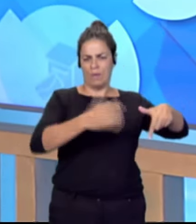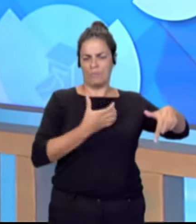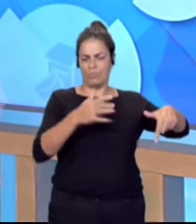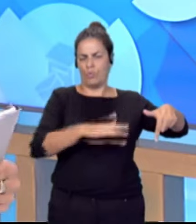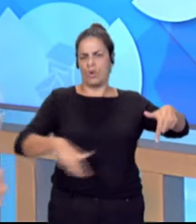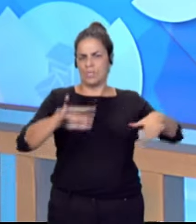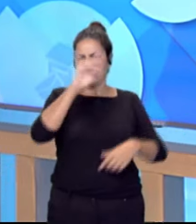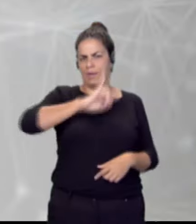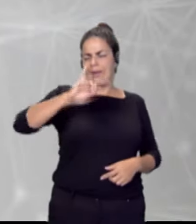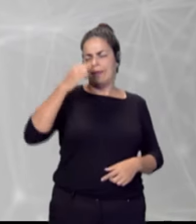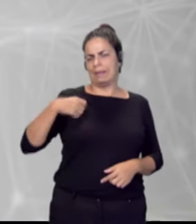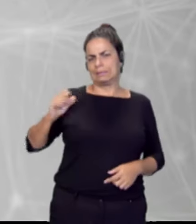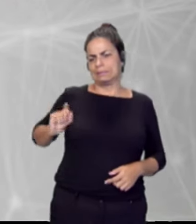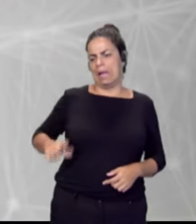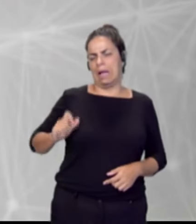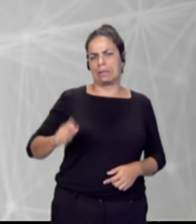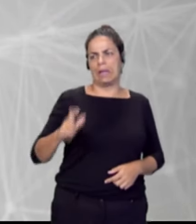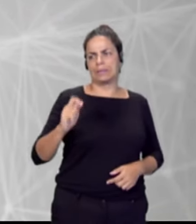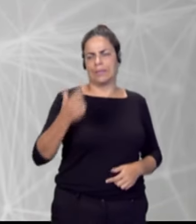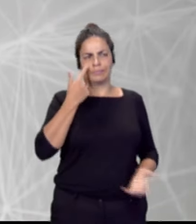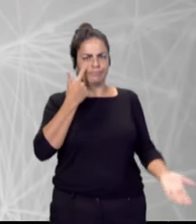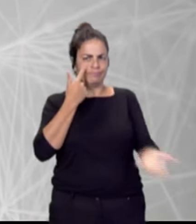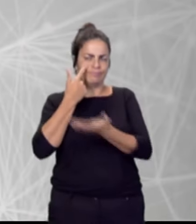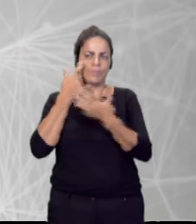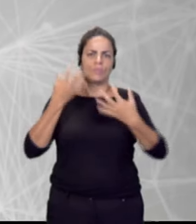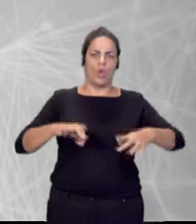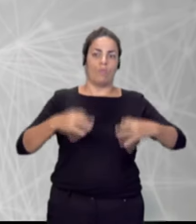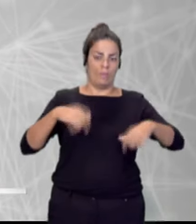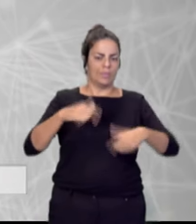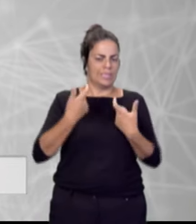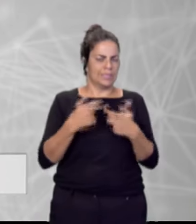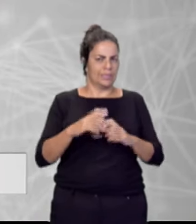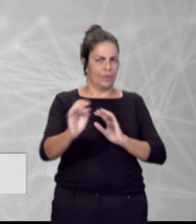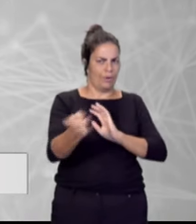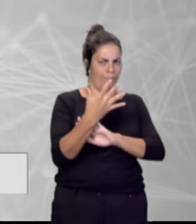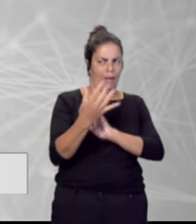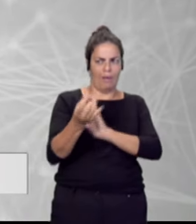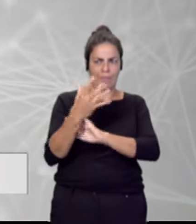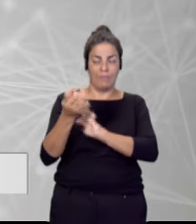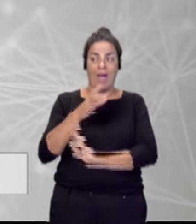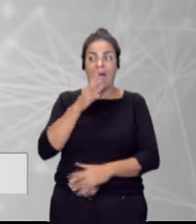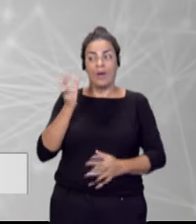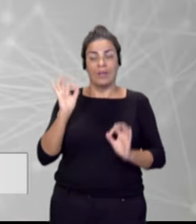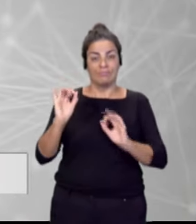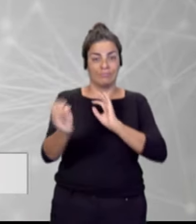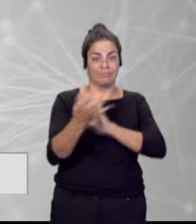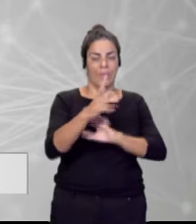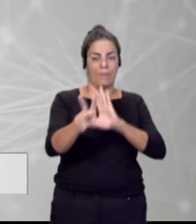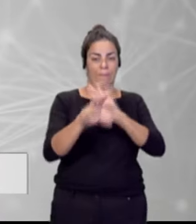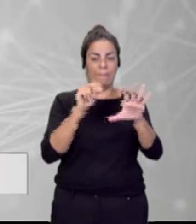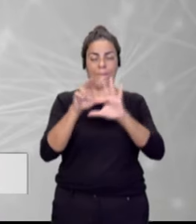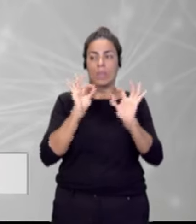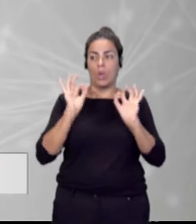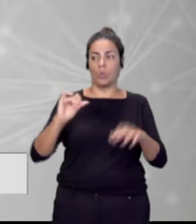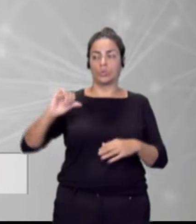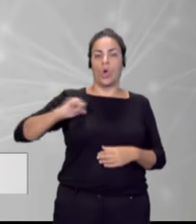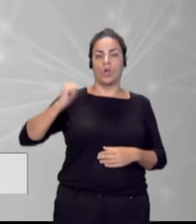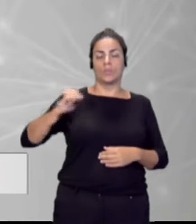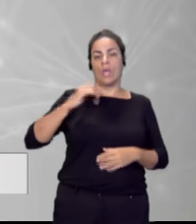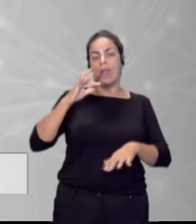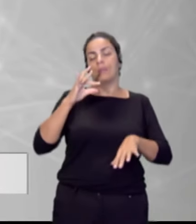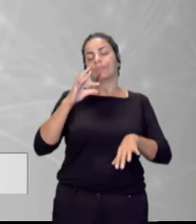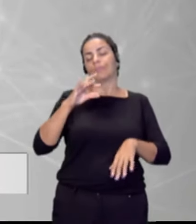islas. Es algo que vemos normalmente pues, en esta sección. Ahora nos hacen llegar este vídeo que es frente al hospital Dr. José